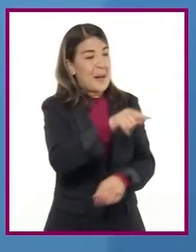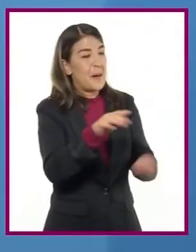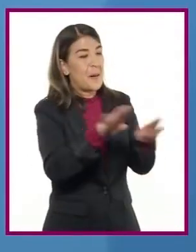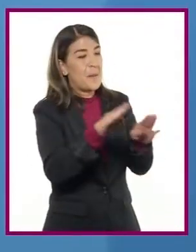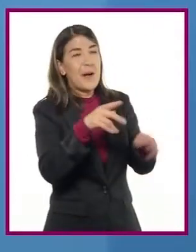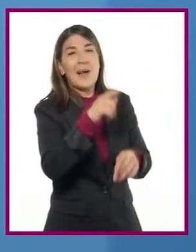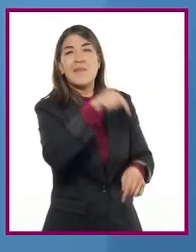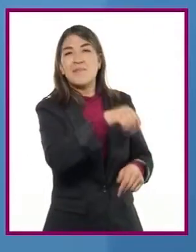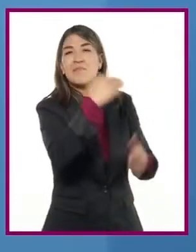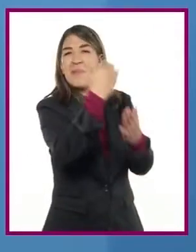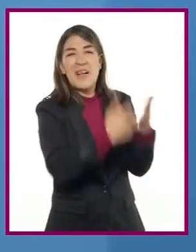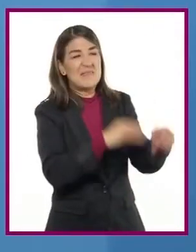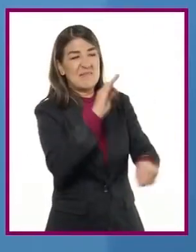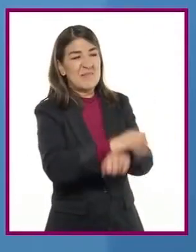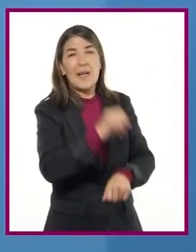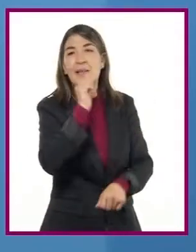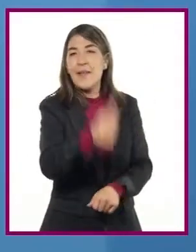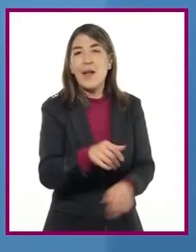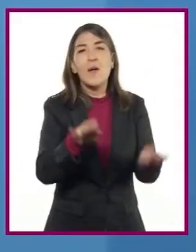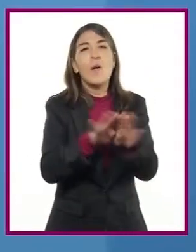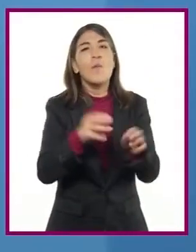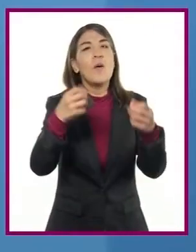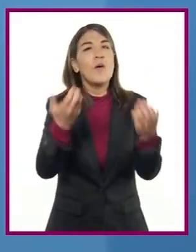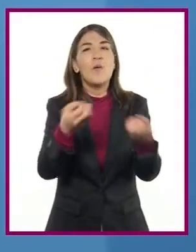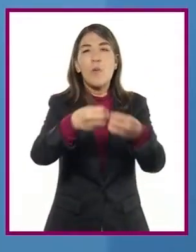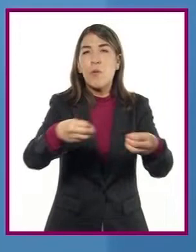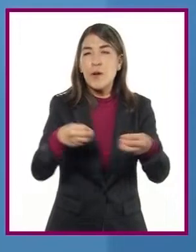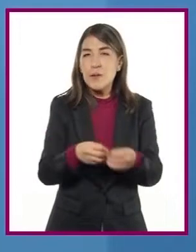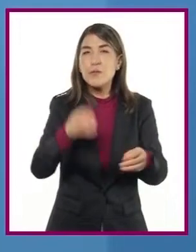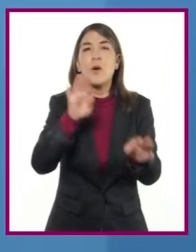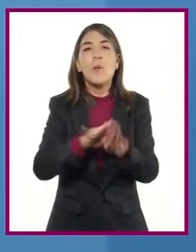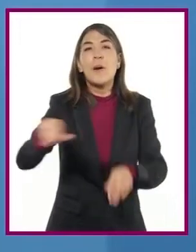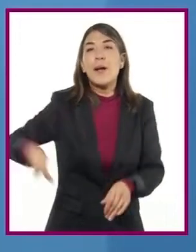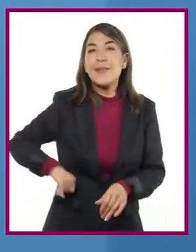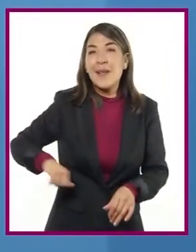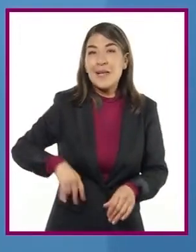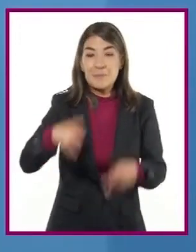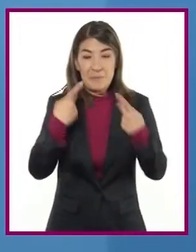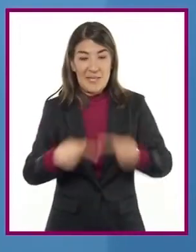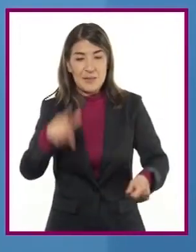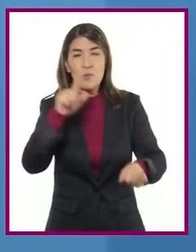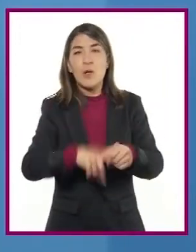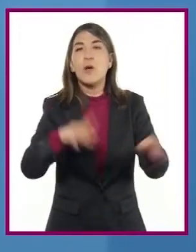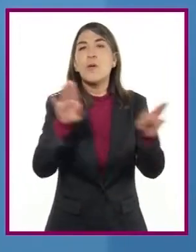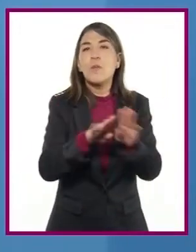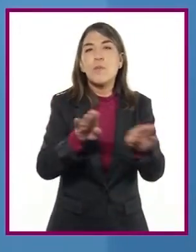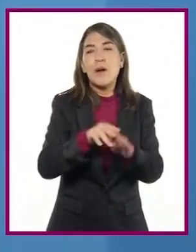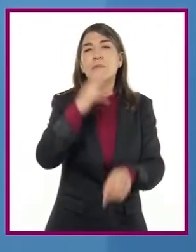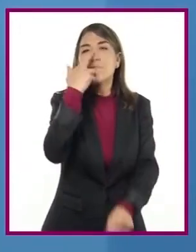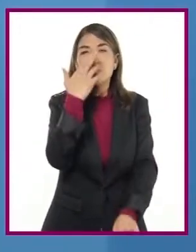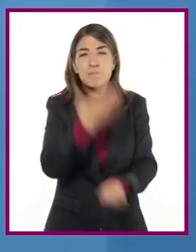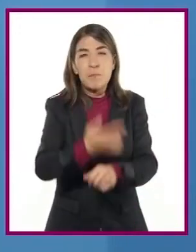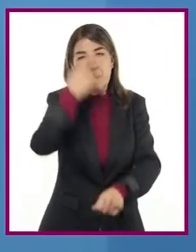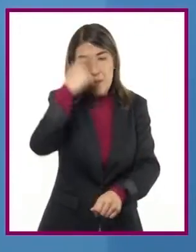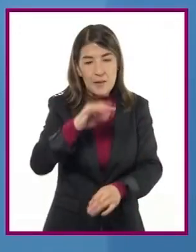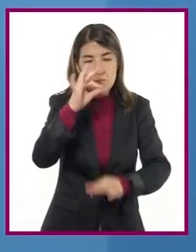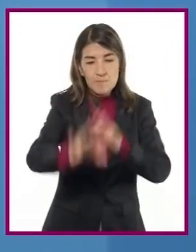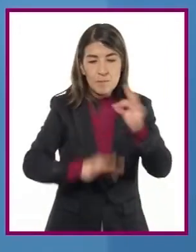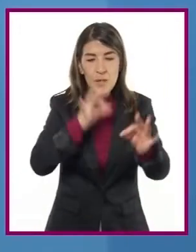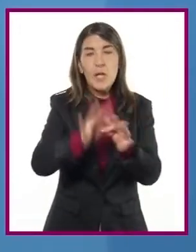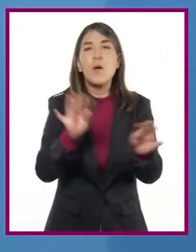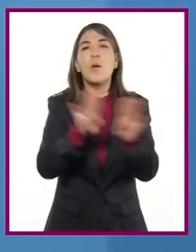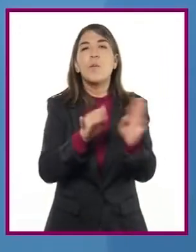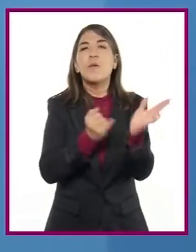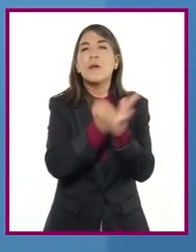organizaciones, ni permiten que influencias o intereses indebidos afecten su compromiso para tomar decisiones o para